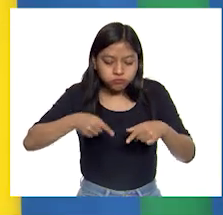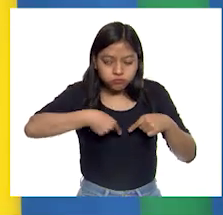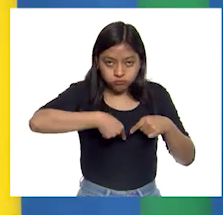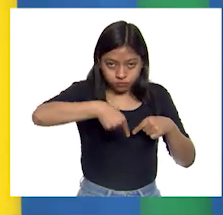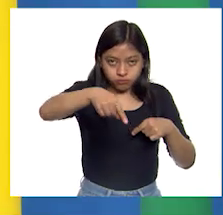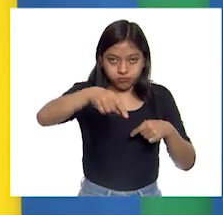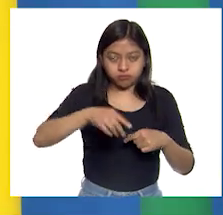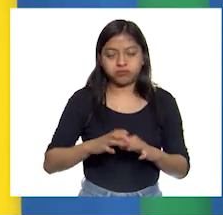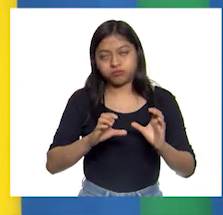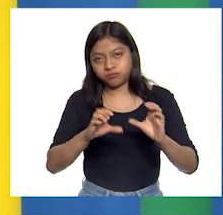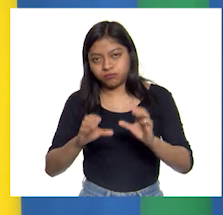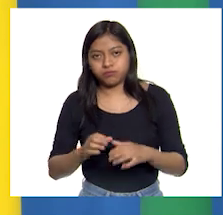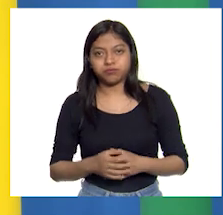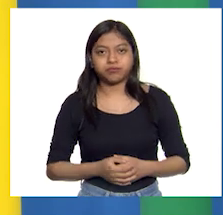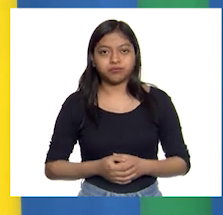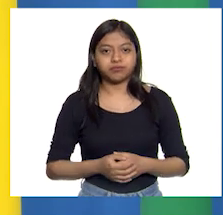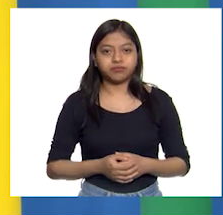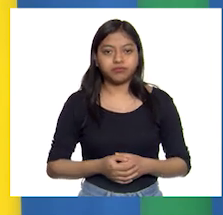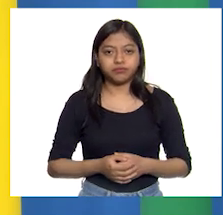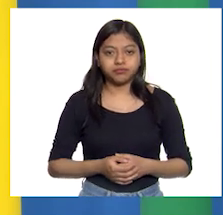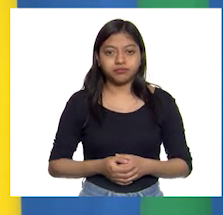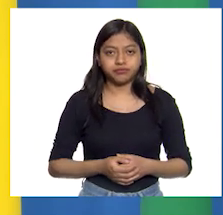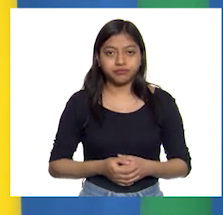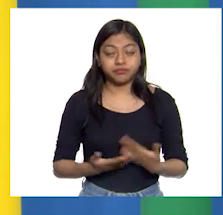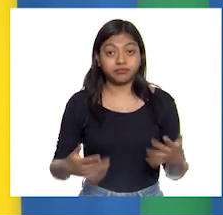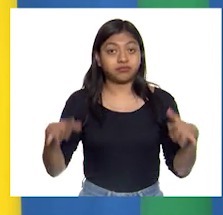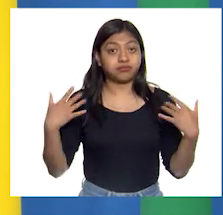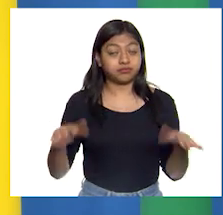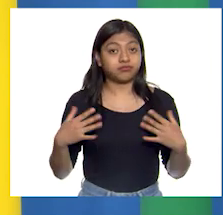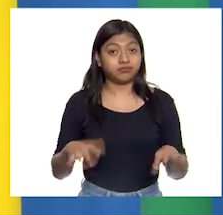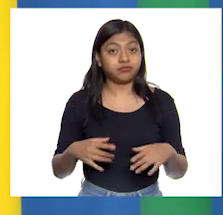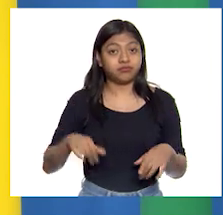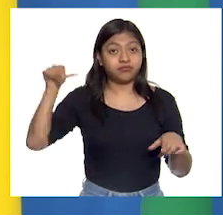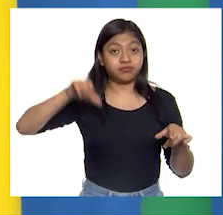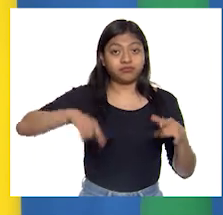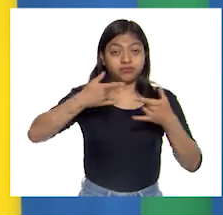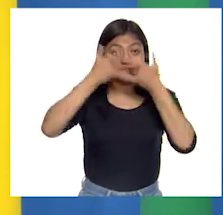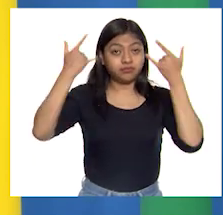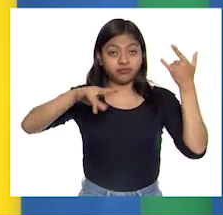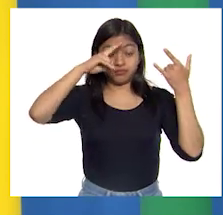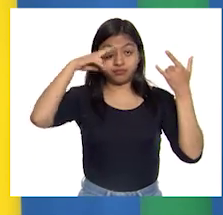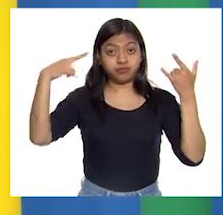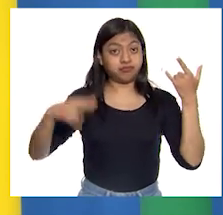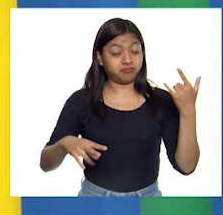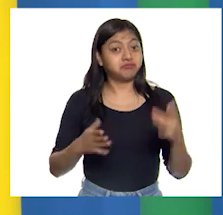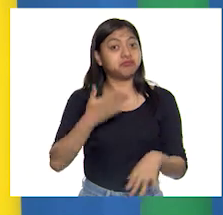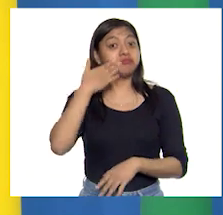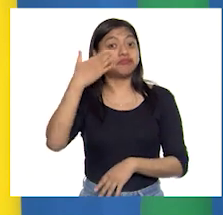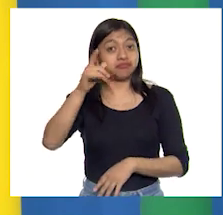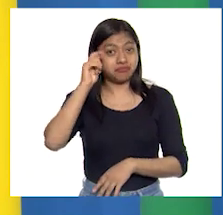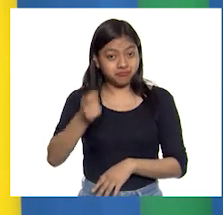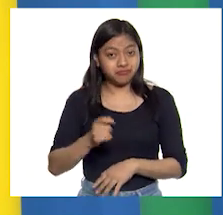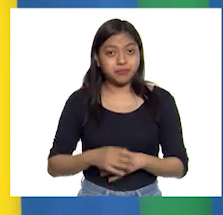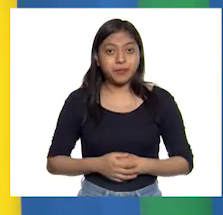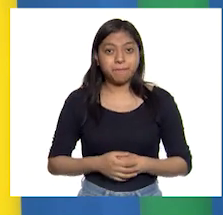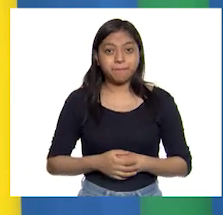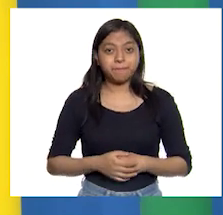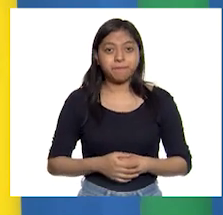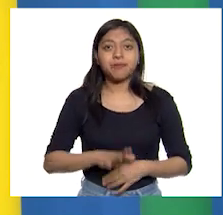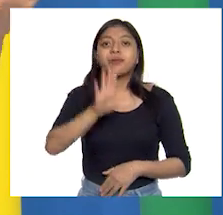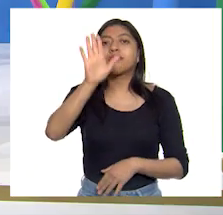Aunque los trabajadores mexicanos se necesitaban sobre todo en el campo para producir los alimentos que sostenían a todo el país, También